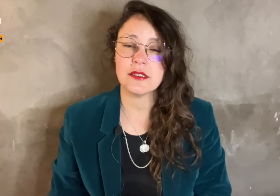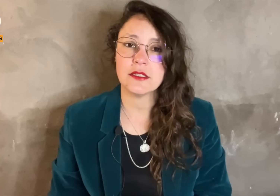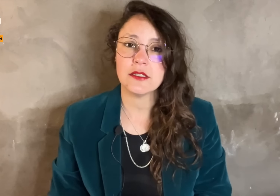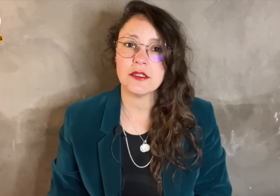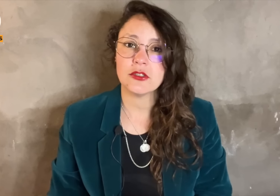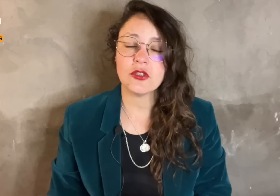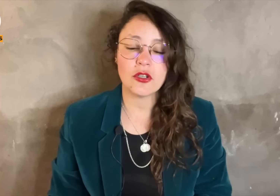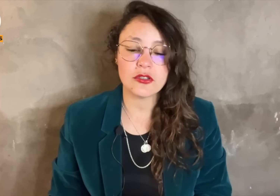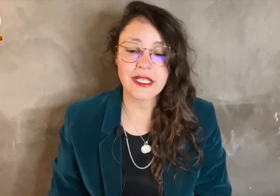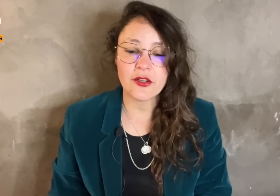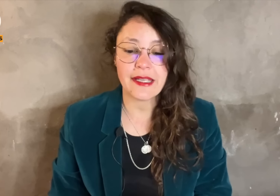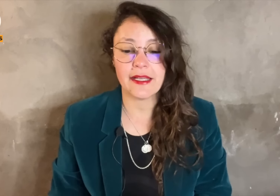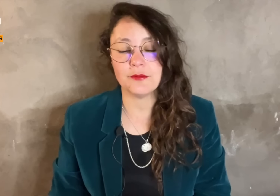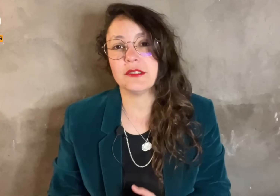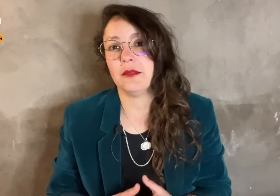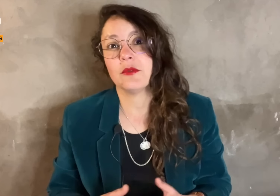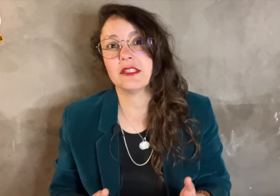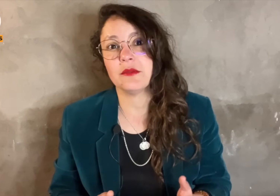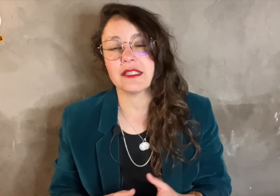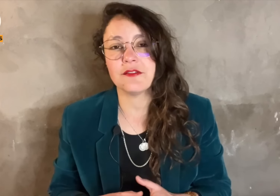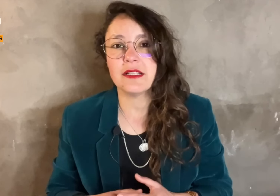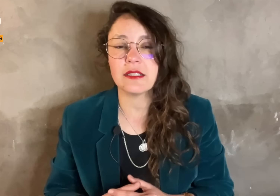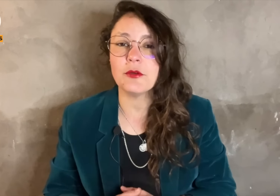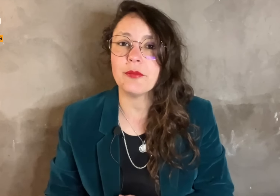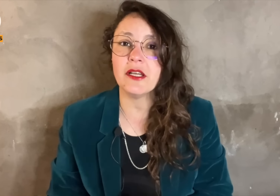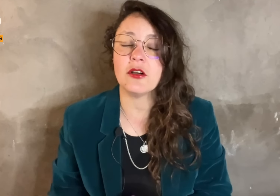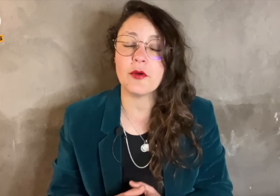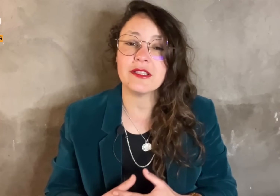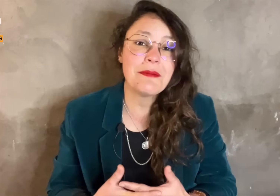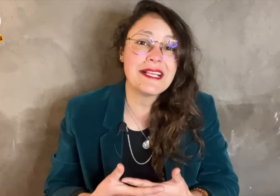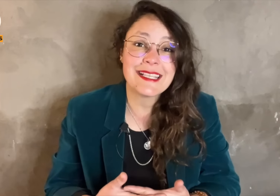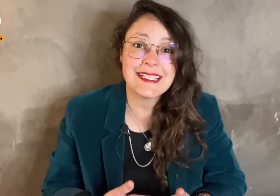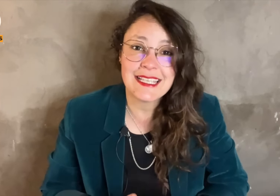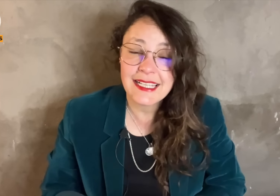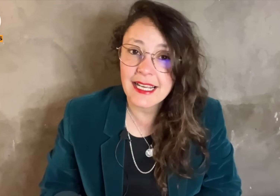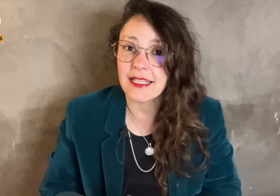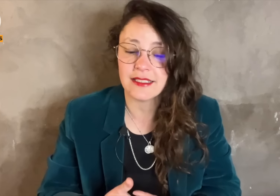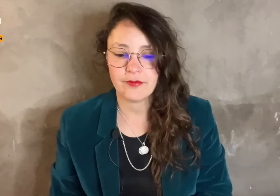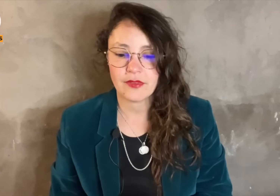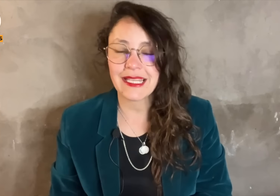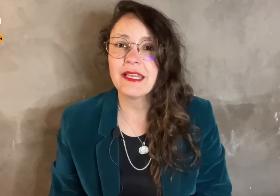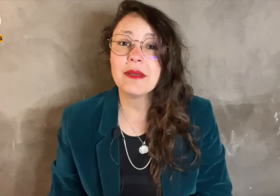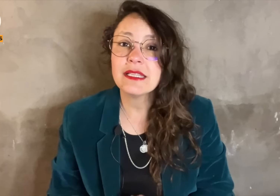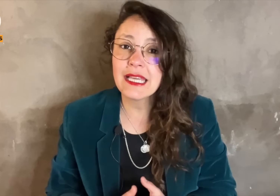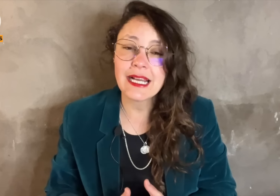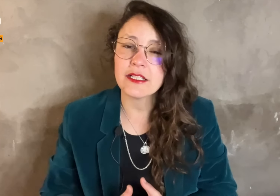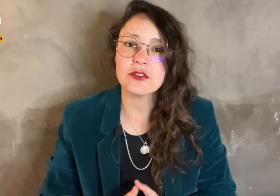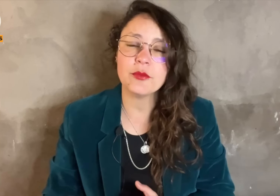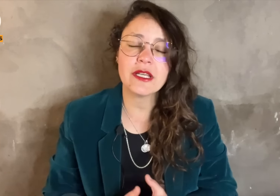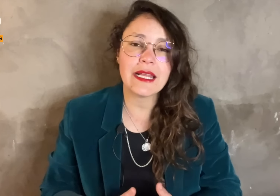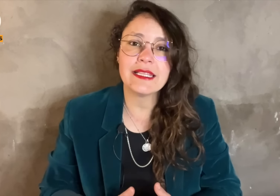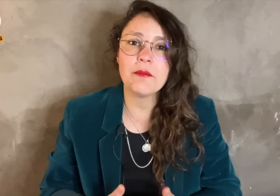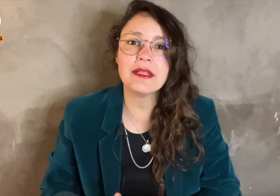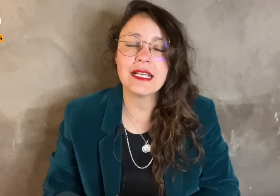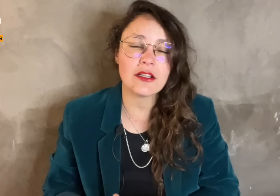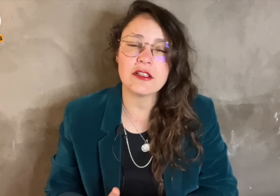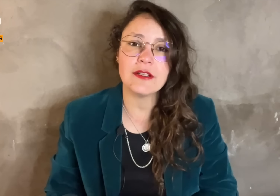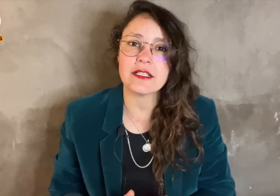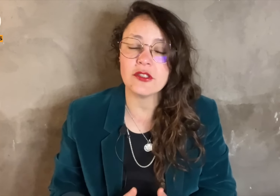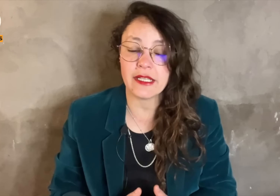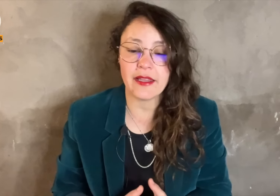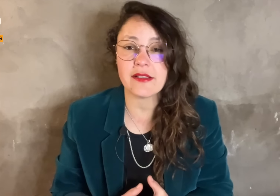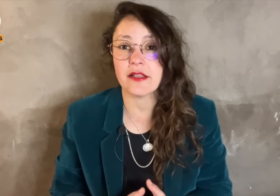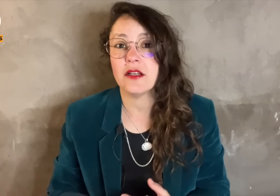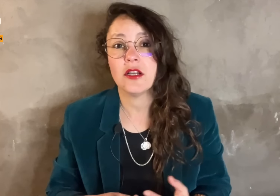hija todo lo contrario es que pucha por último que se filtren por parejo pero el tema es que es ilegal nadie Investiga esto por qué nadie está investigando